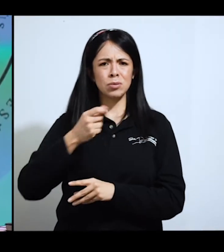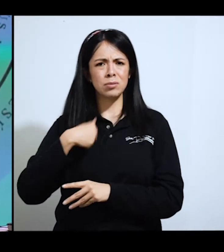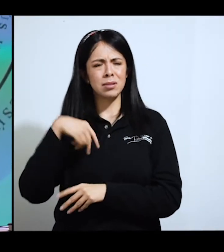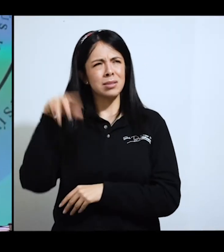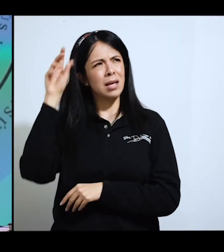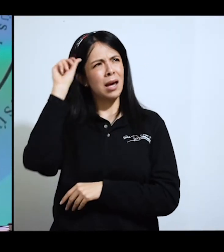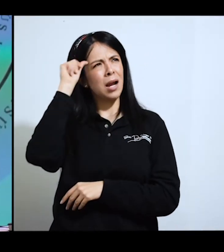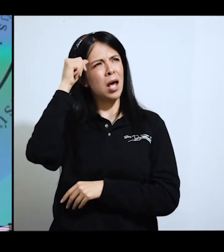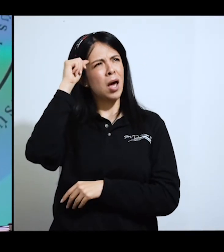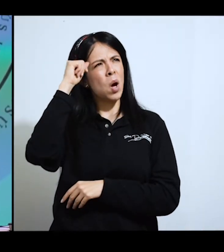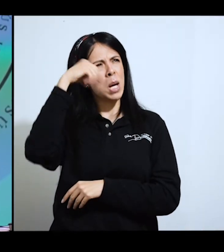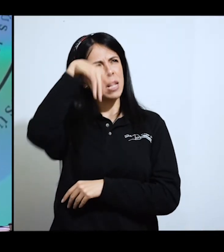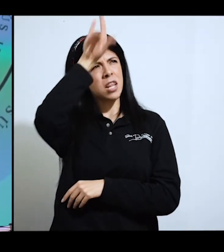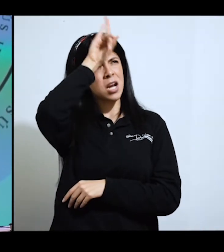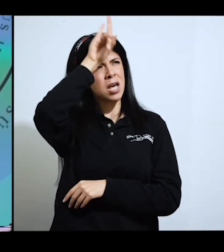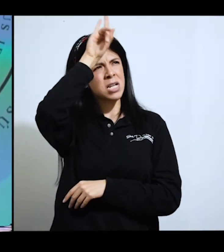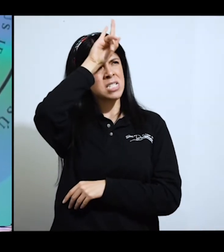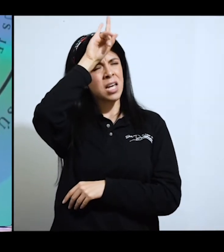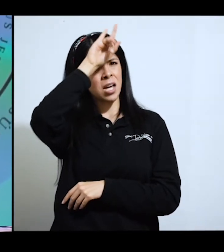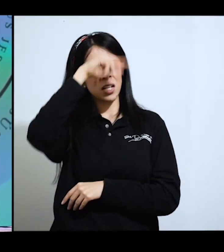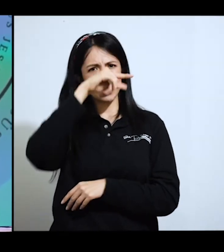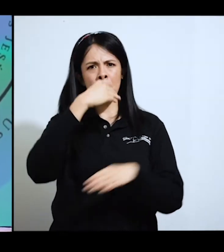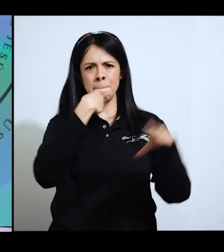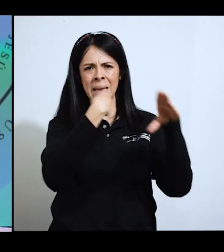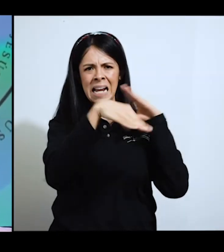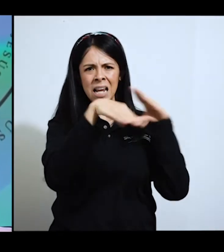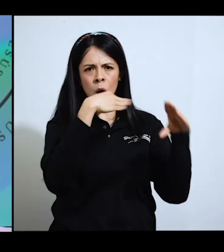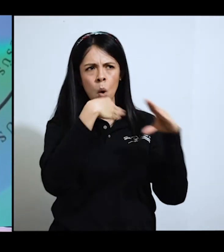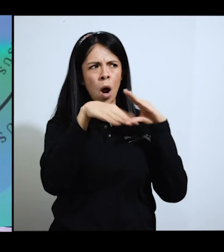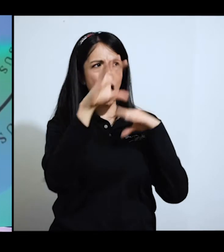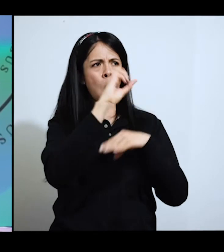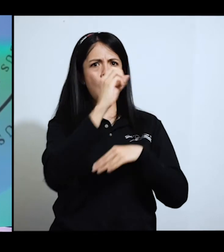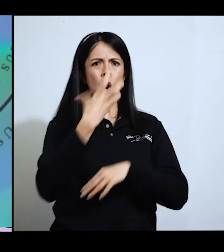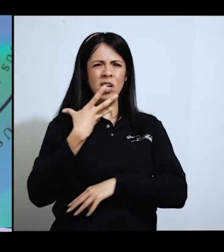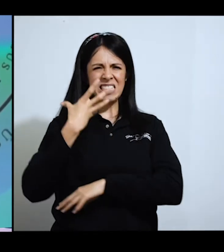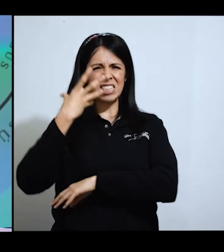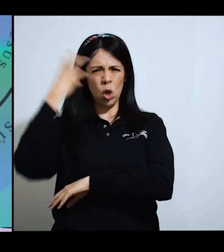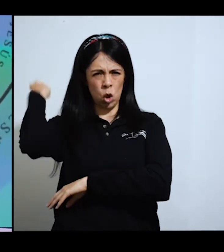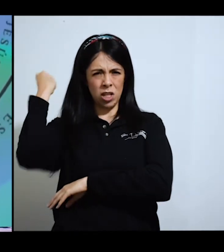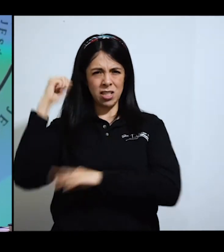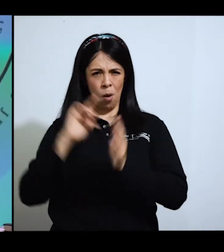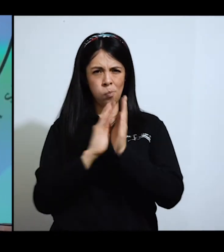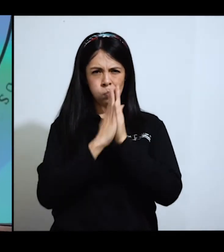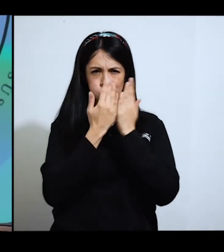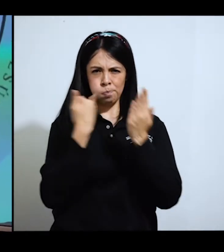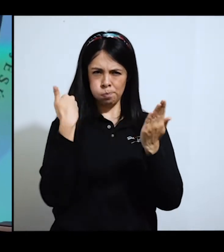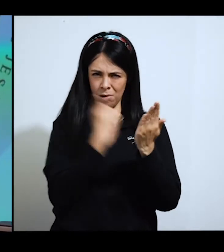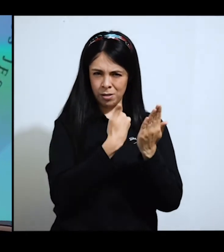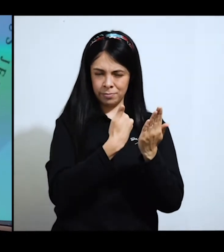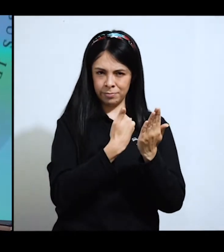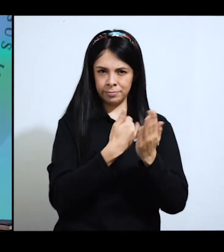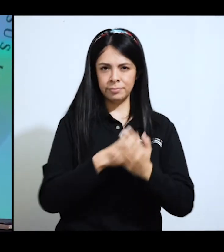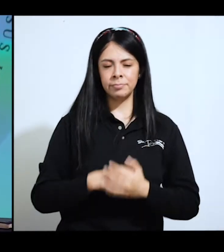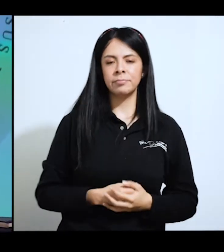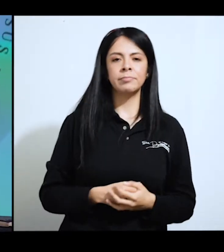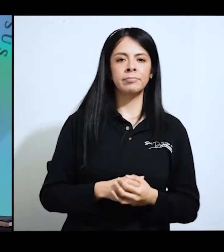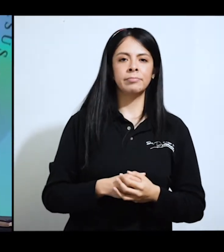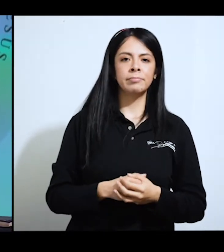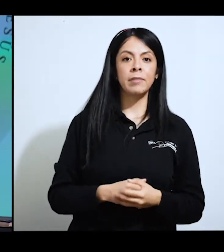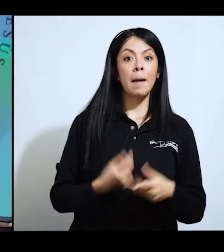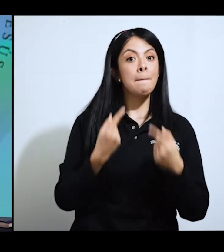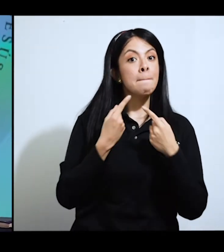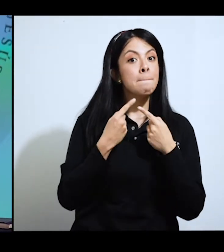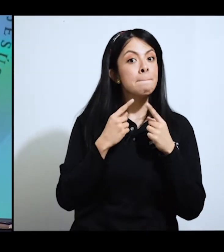de demonios, muchos se imaginan las escenas del exorcista o historias como estas